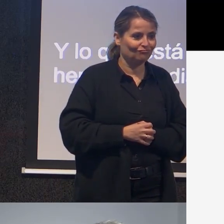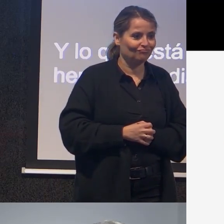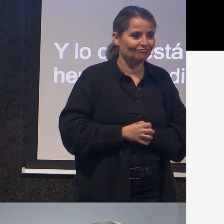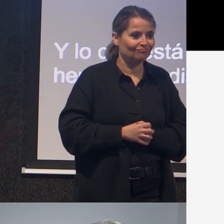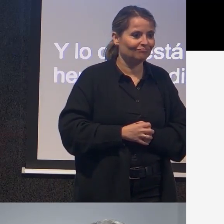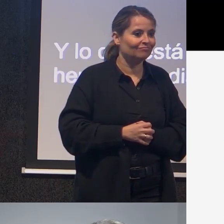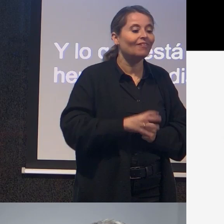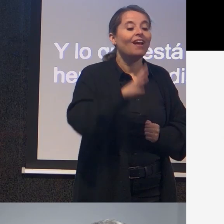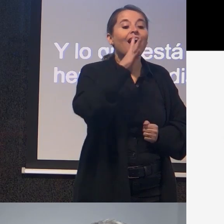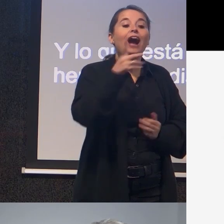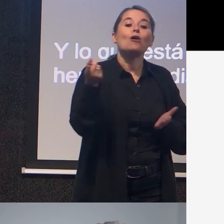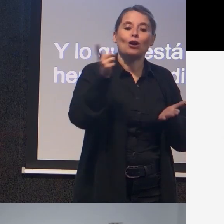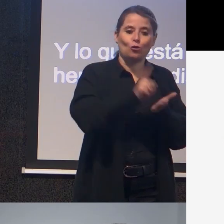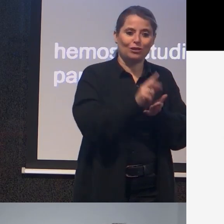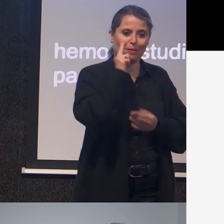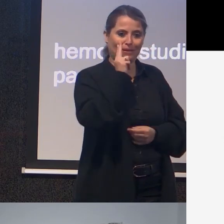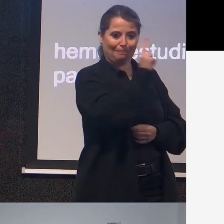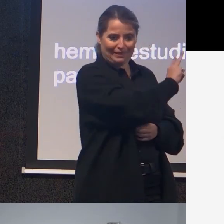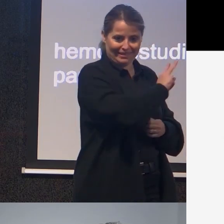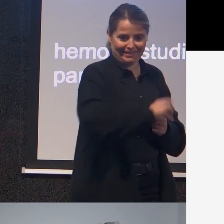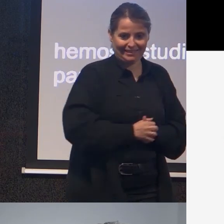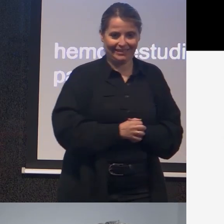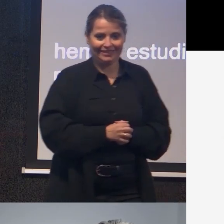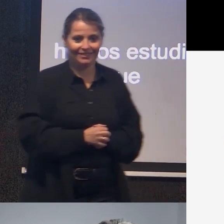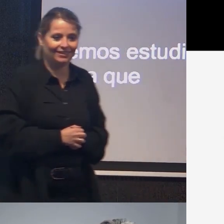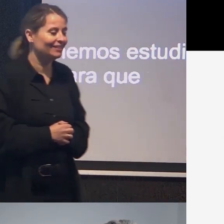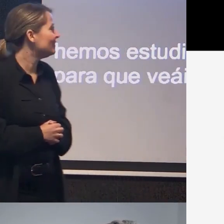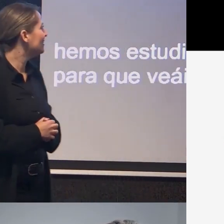Ahora lo vuelvo a poner para que veáis.